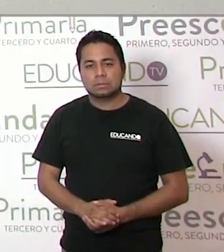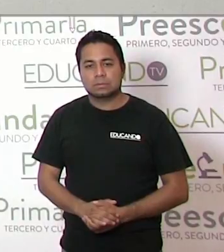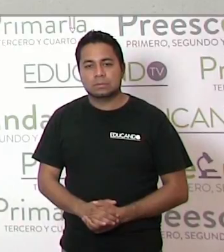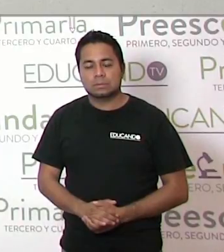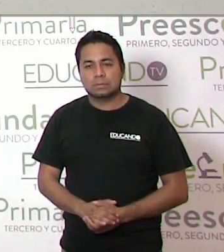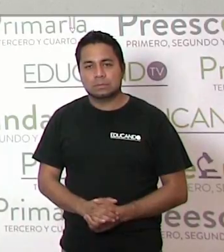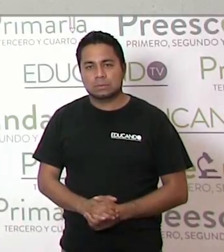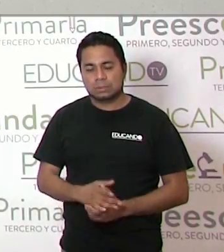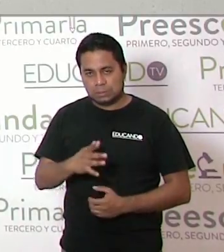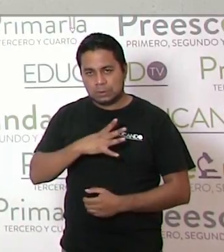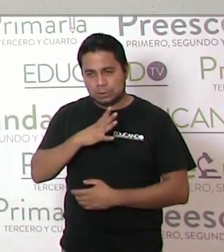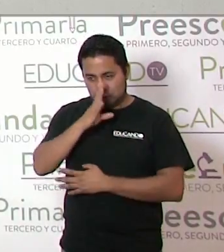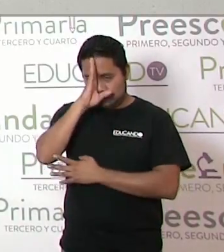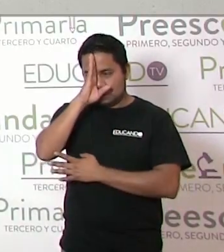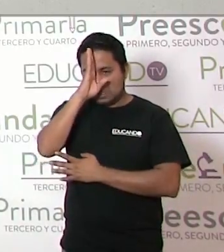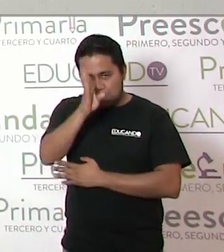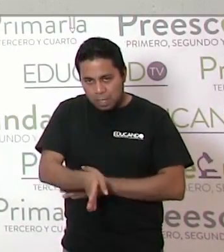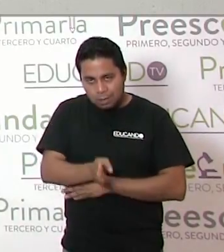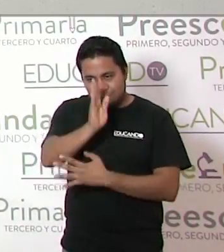eje.